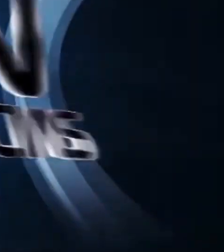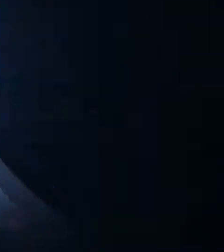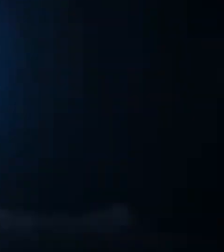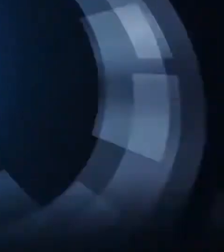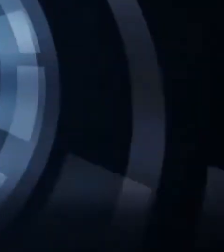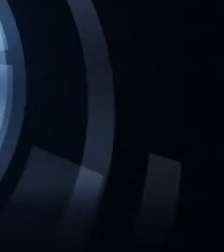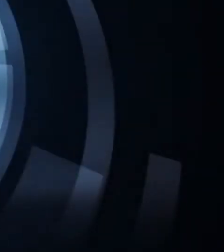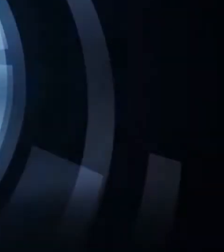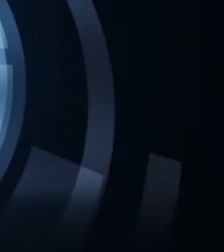¡Gracias!